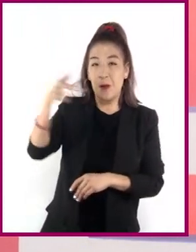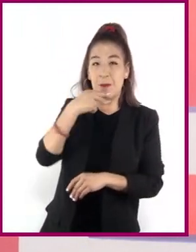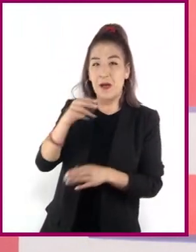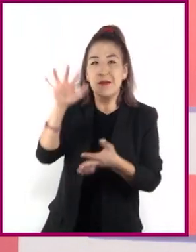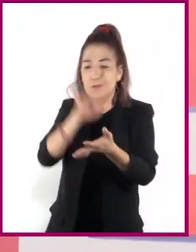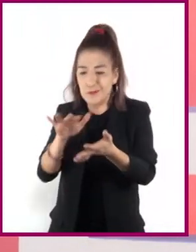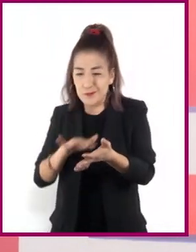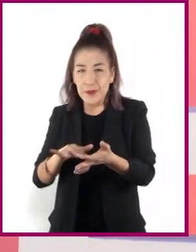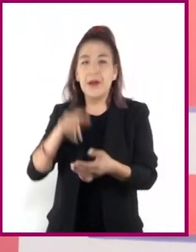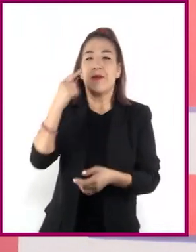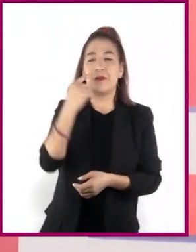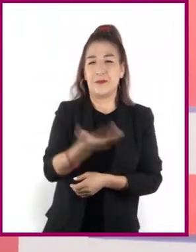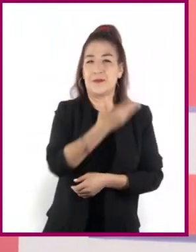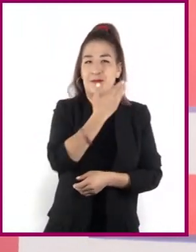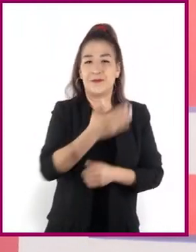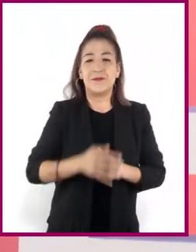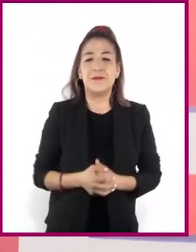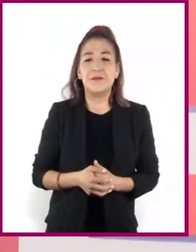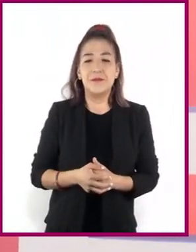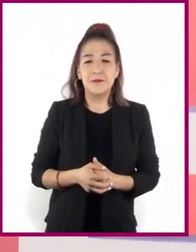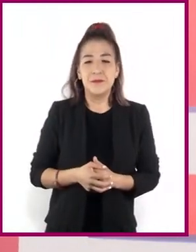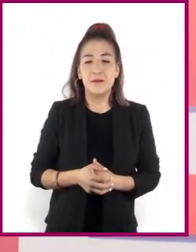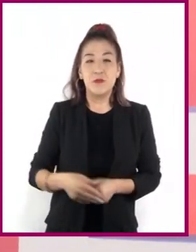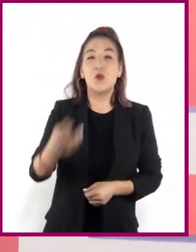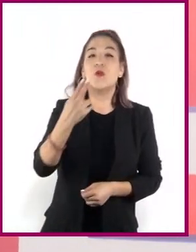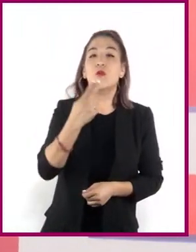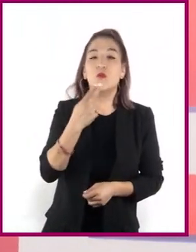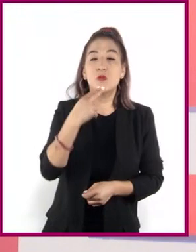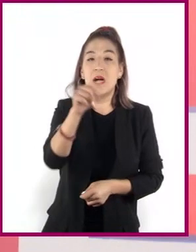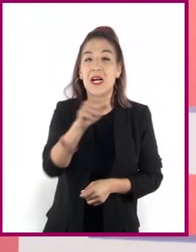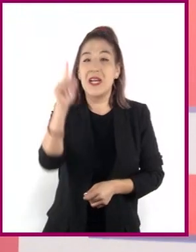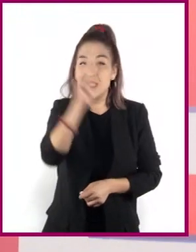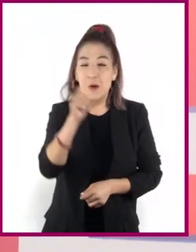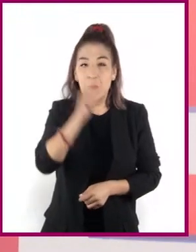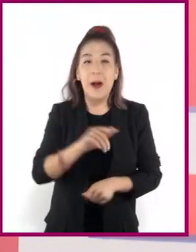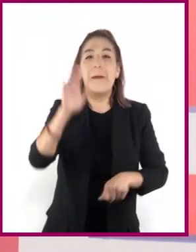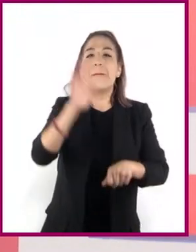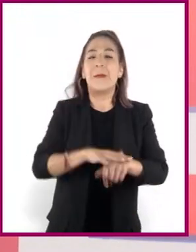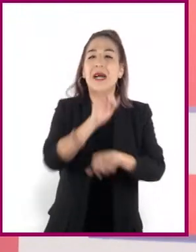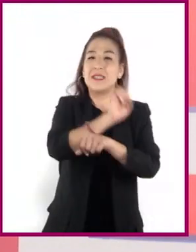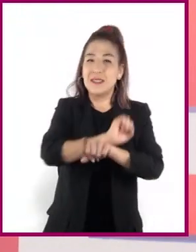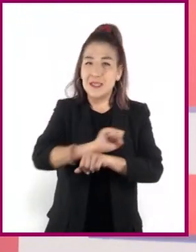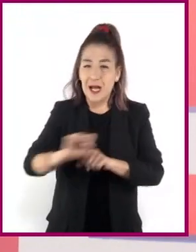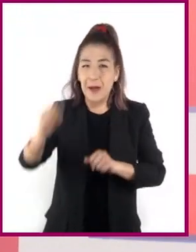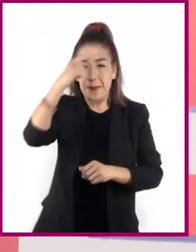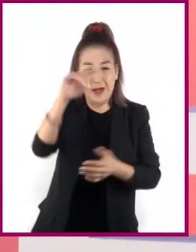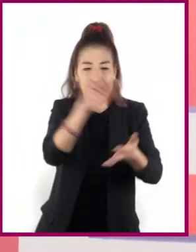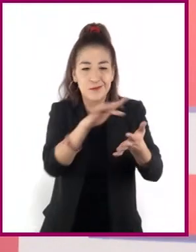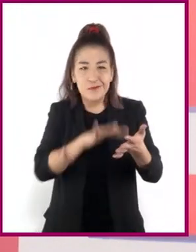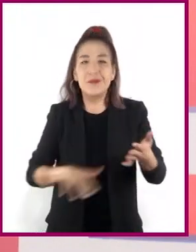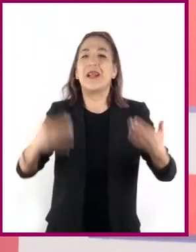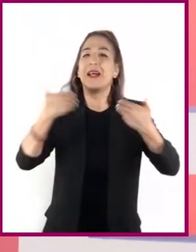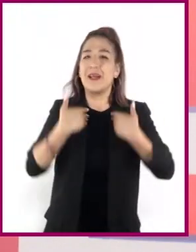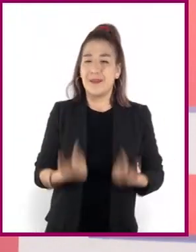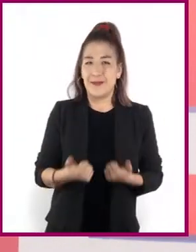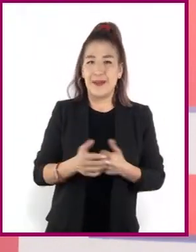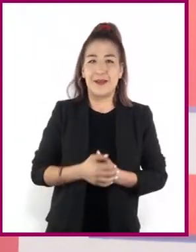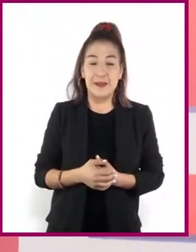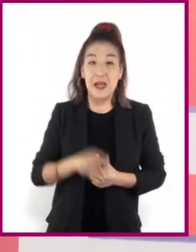articulista está en las siguientes el uso de un lenguaje más sencillo facilita mucho la redacción